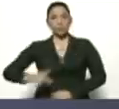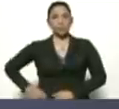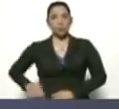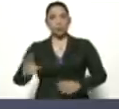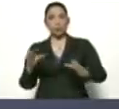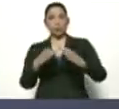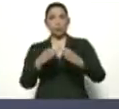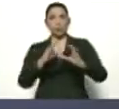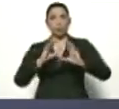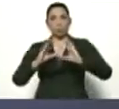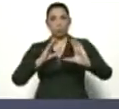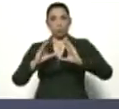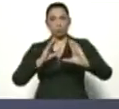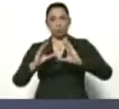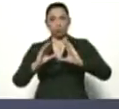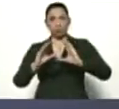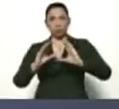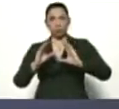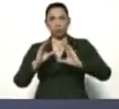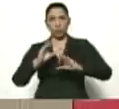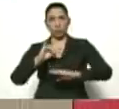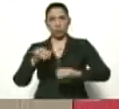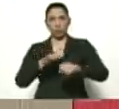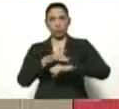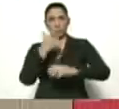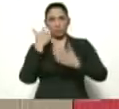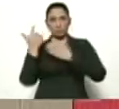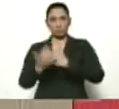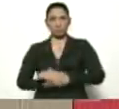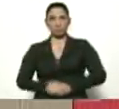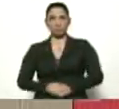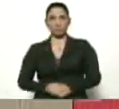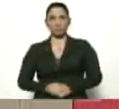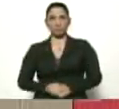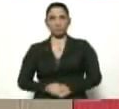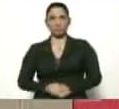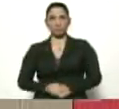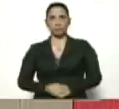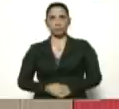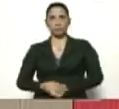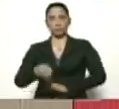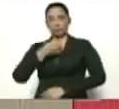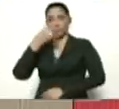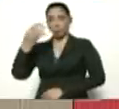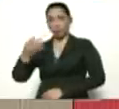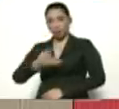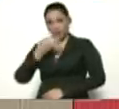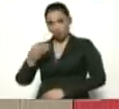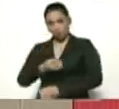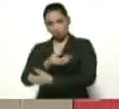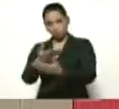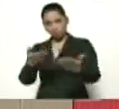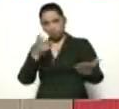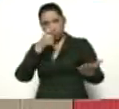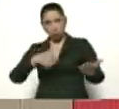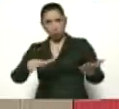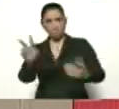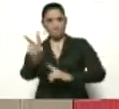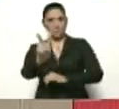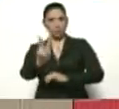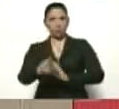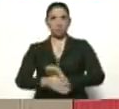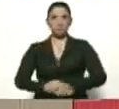sectorial para la comunicación doctor jorge rodri y muy buenas tardes a todo el pueblo